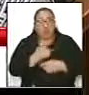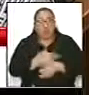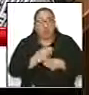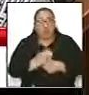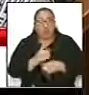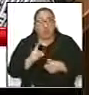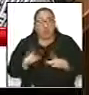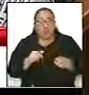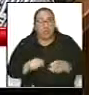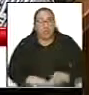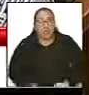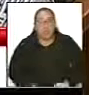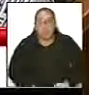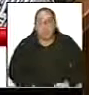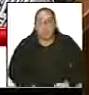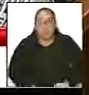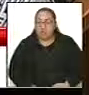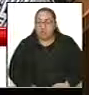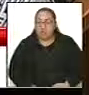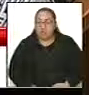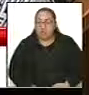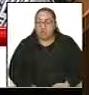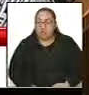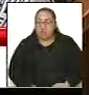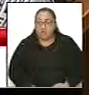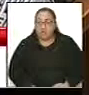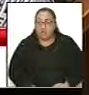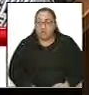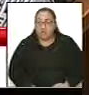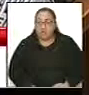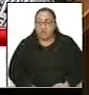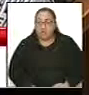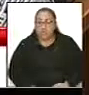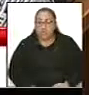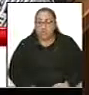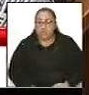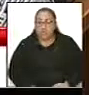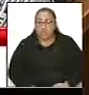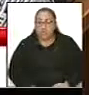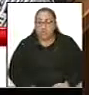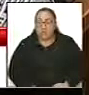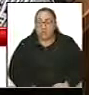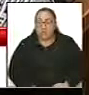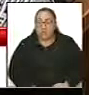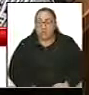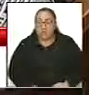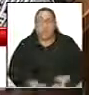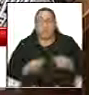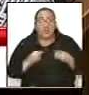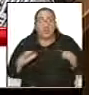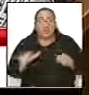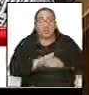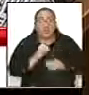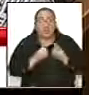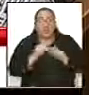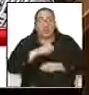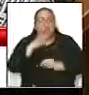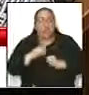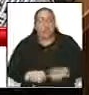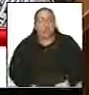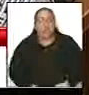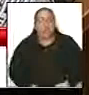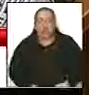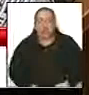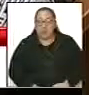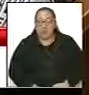de localidades a las cuales estamos tratando de cubrir con unos proyectos a los que denominamos aisladas. Una